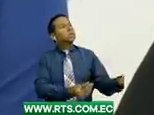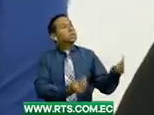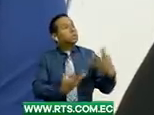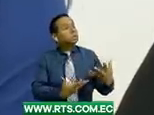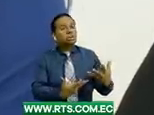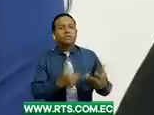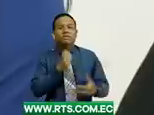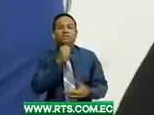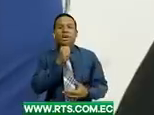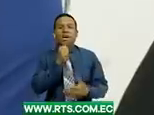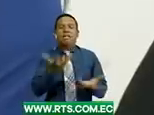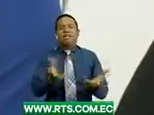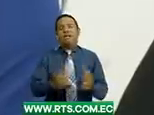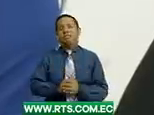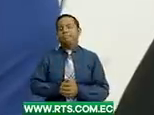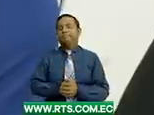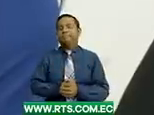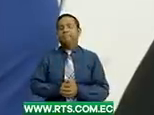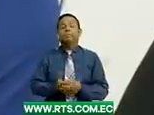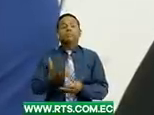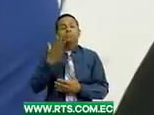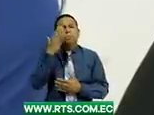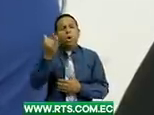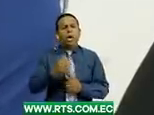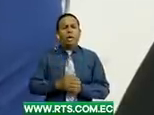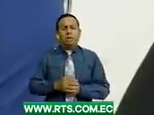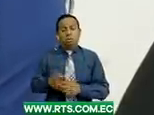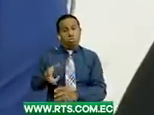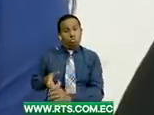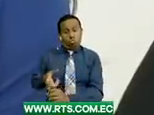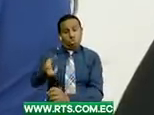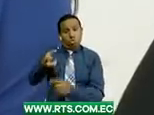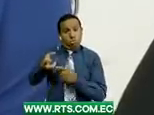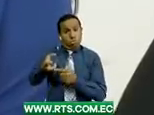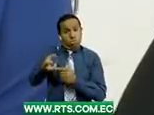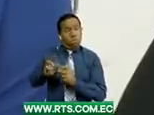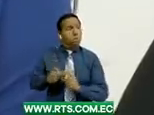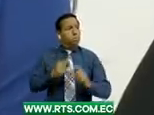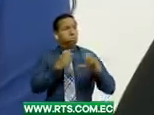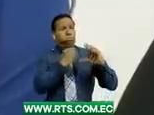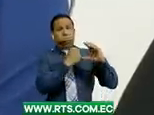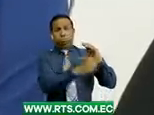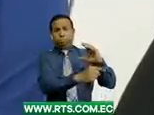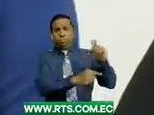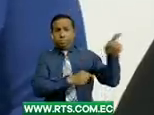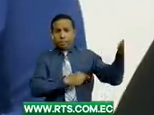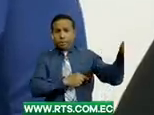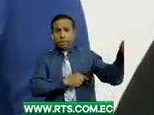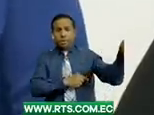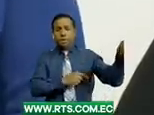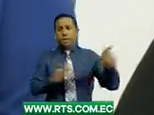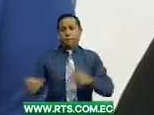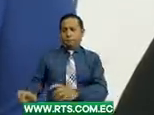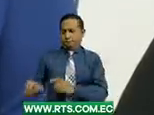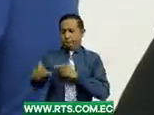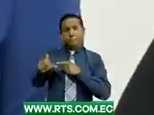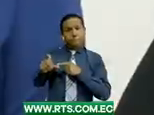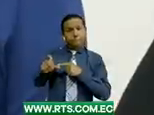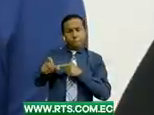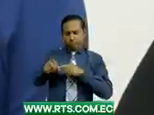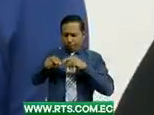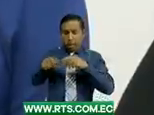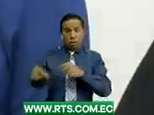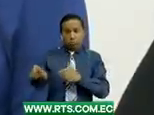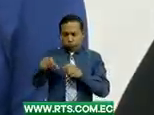Atlanta. Esto es porque este CDC procesa y receta las